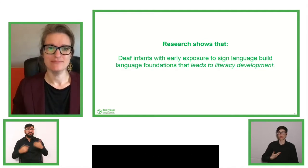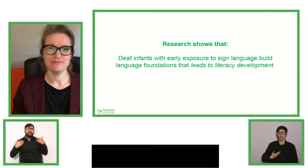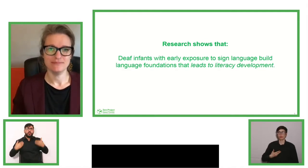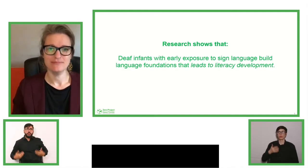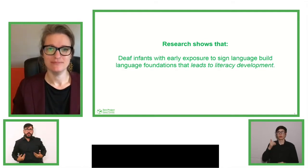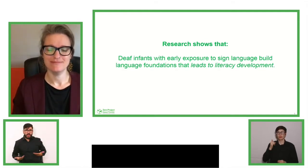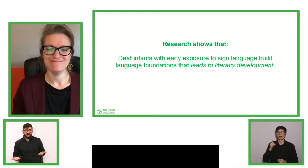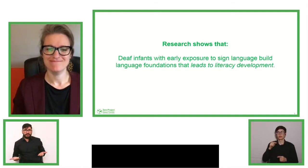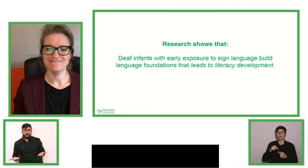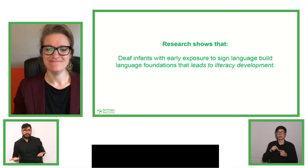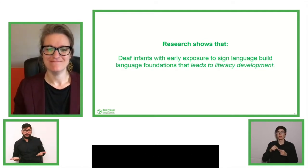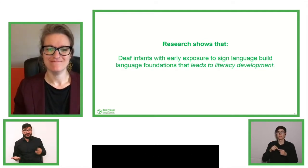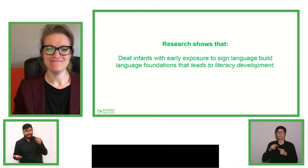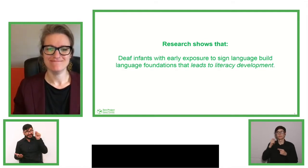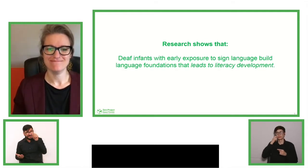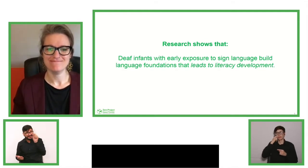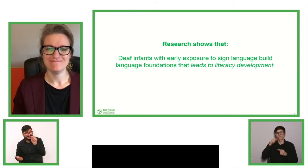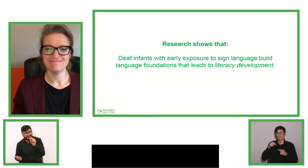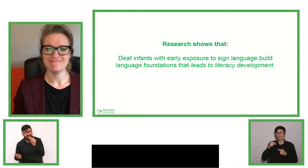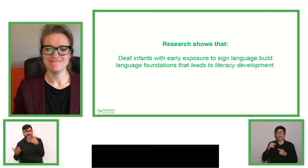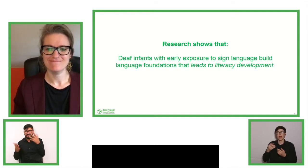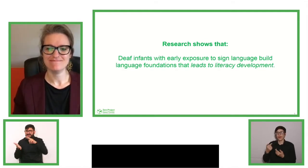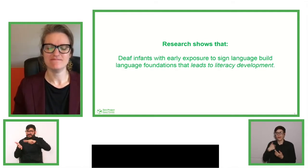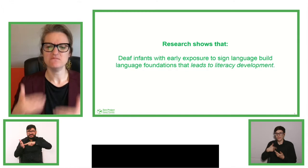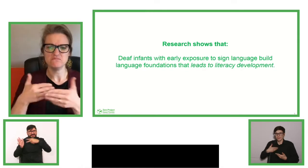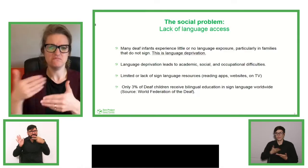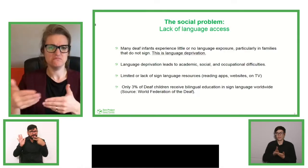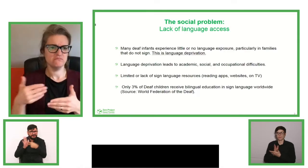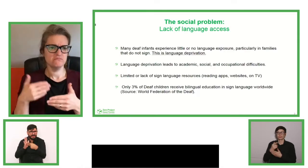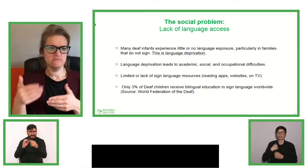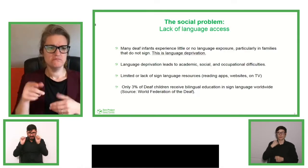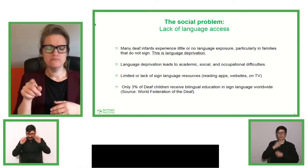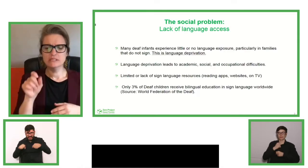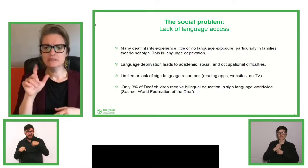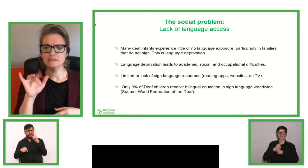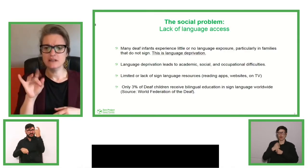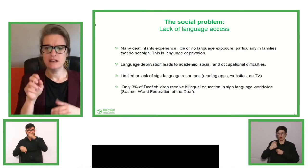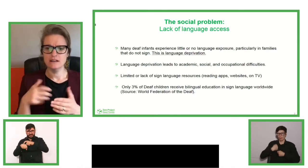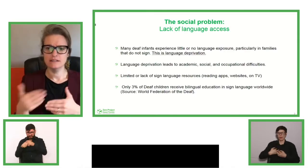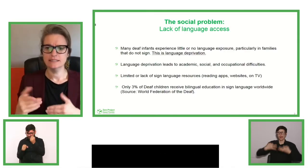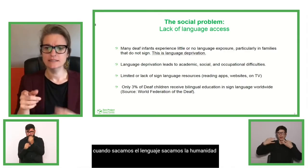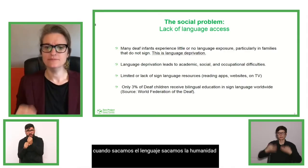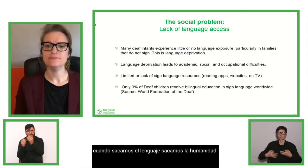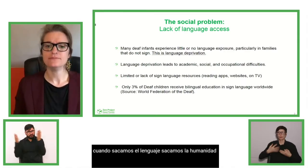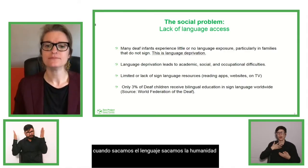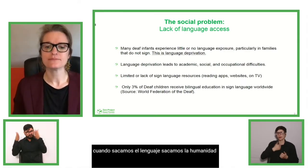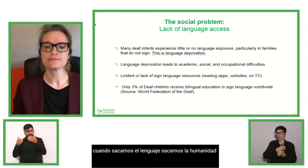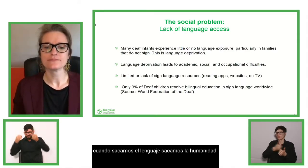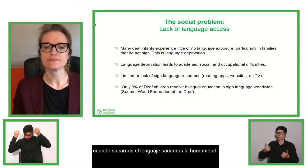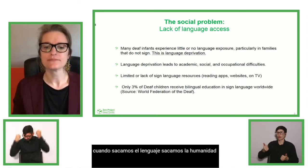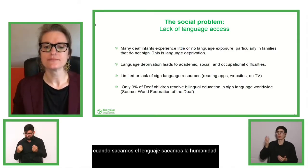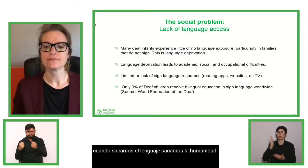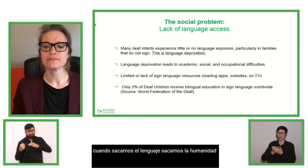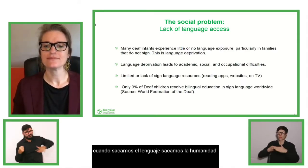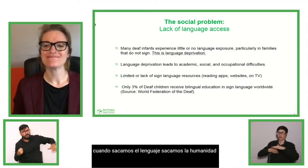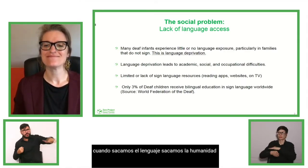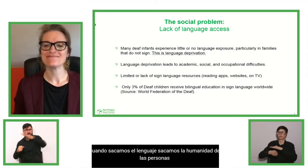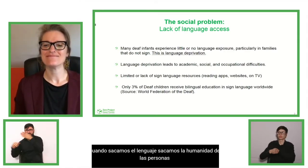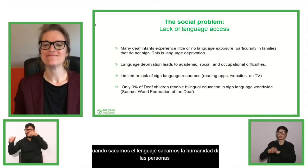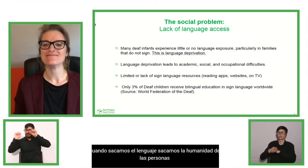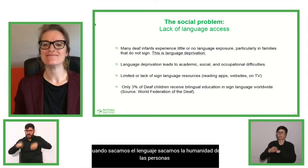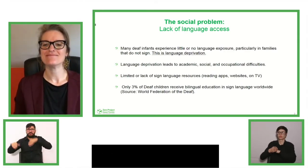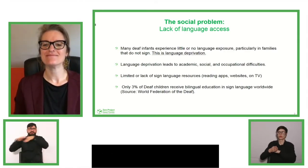Y ahí es donde entra en mi trabajo para asegurarme que todos tengan acceso al lenguaje. La